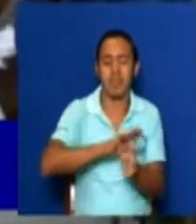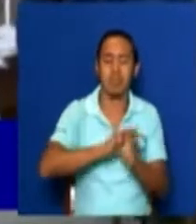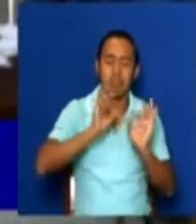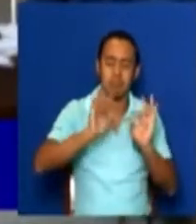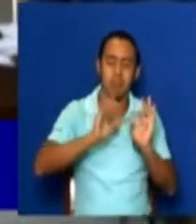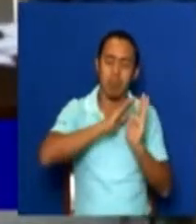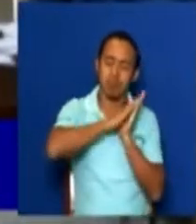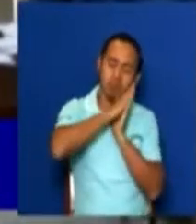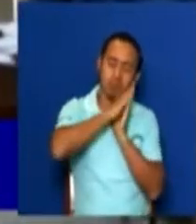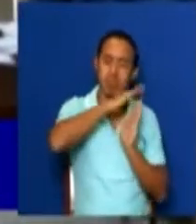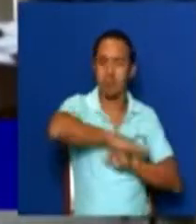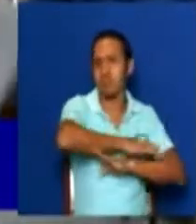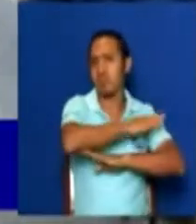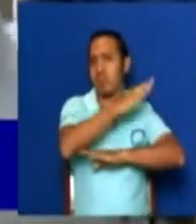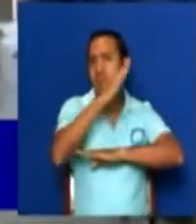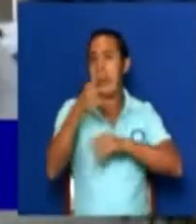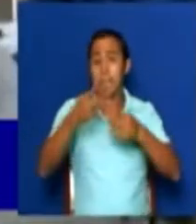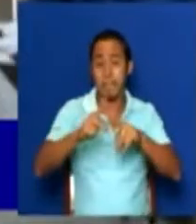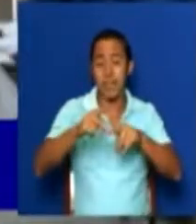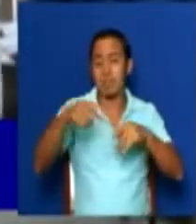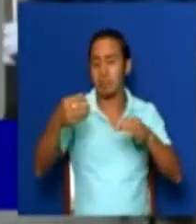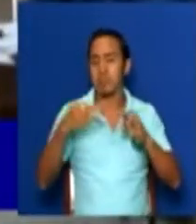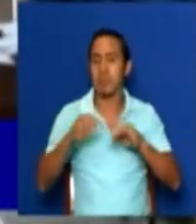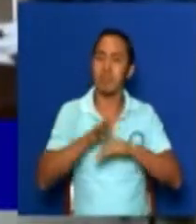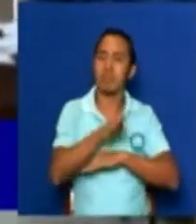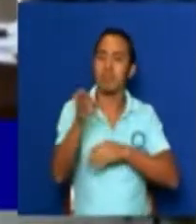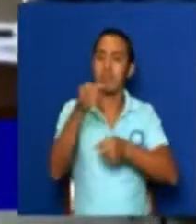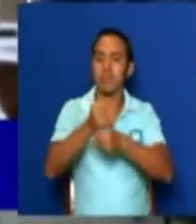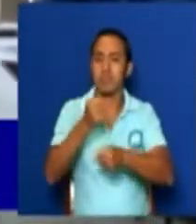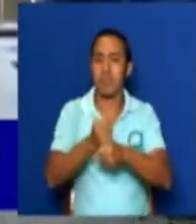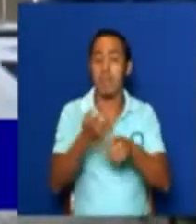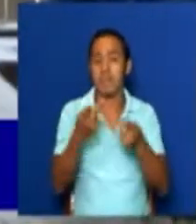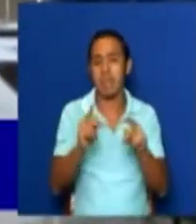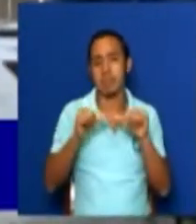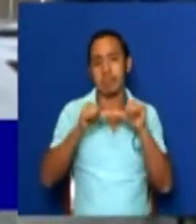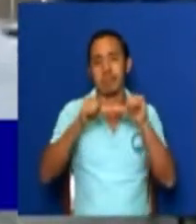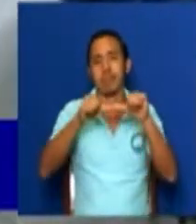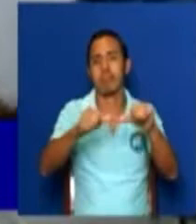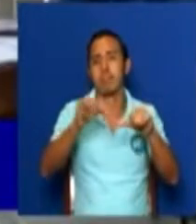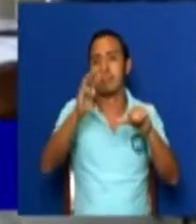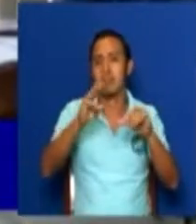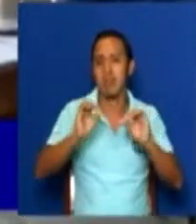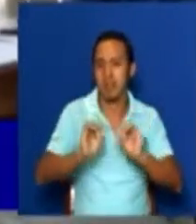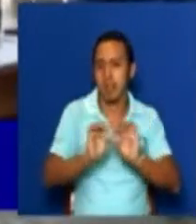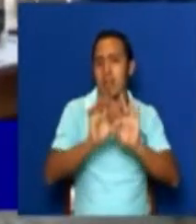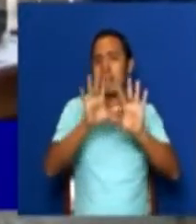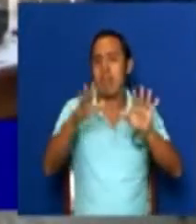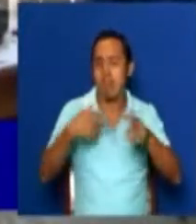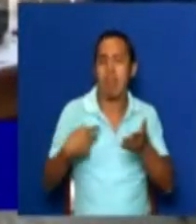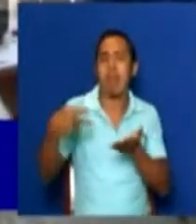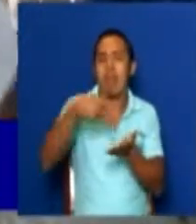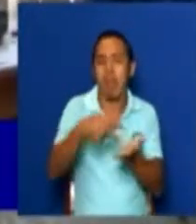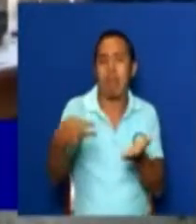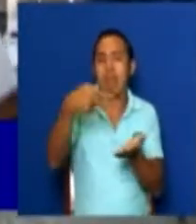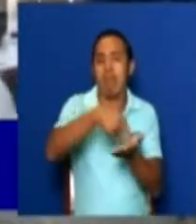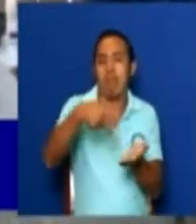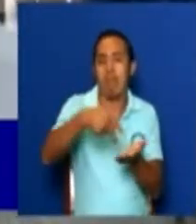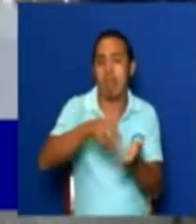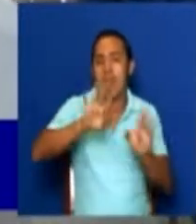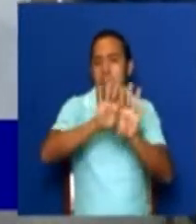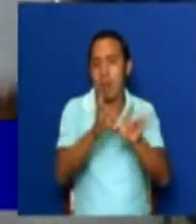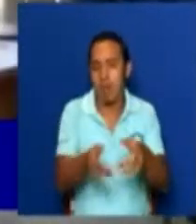jornada laboral más descansada, pero me sigo levantando a las 3 de la mañana, es un desgaste físico para nosotras las